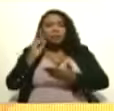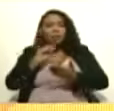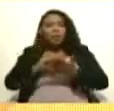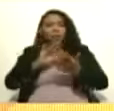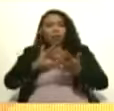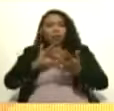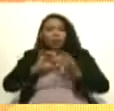adelante